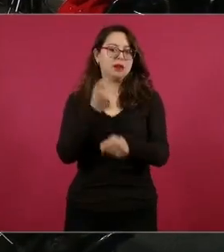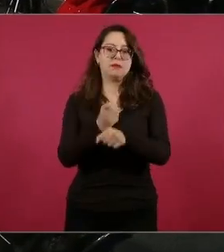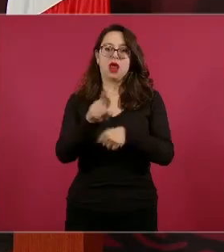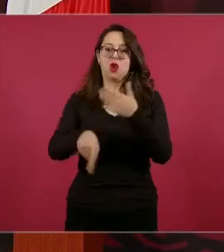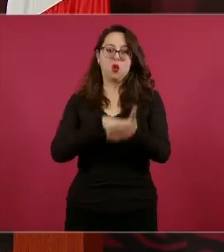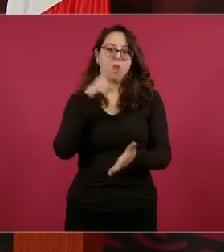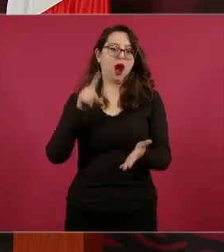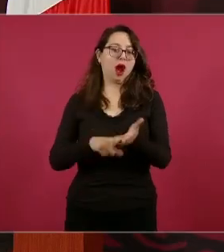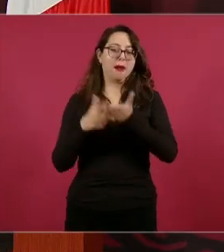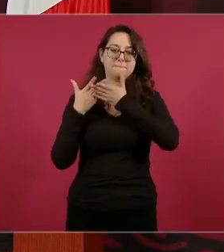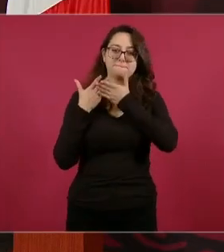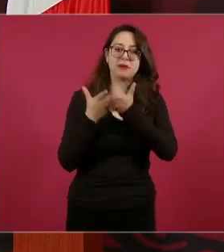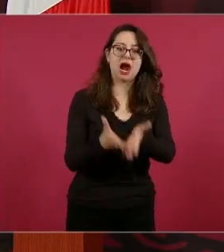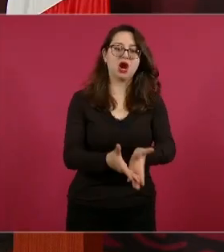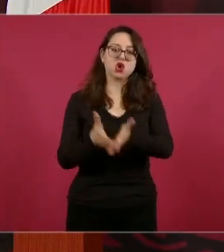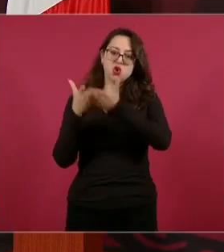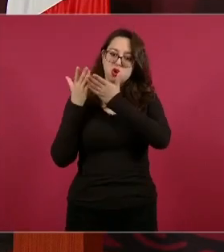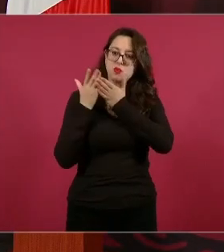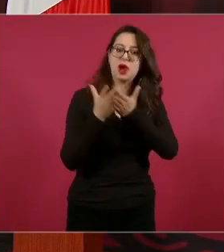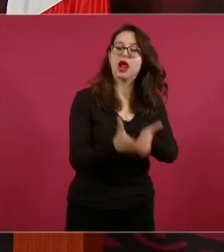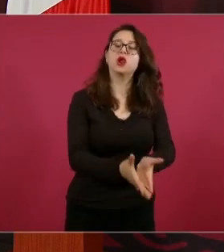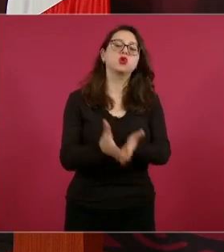en segundo ya está Veracruz,